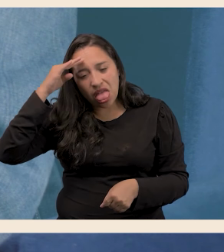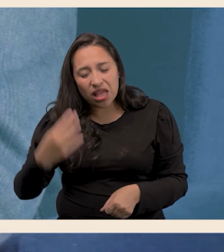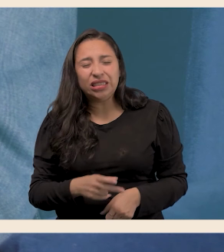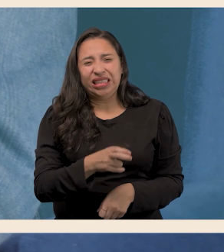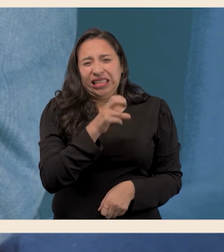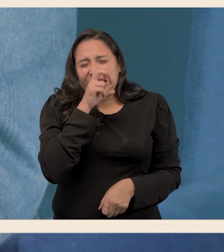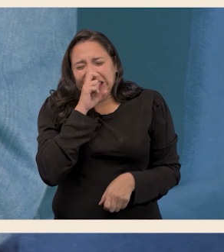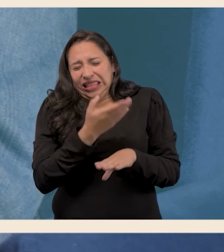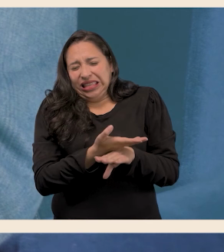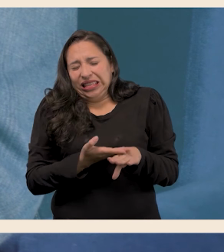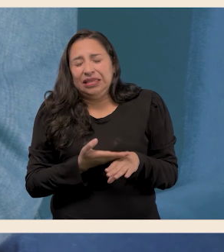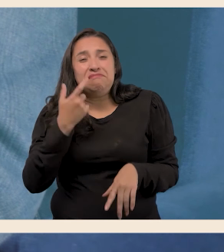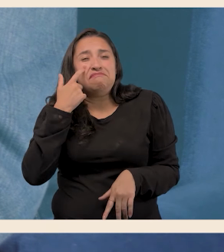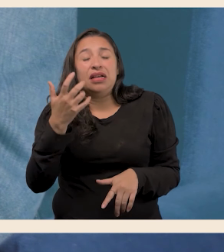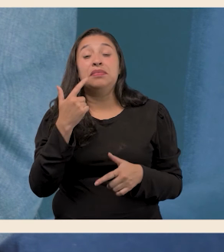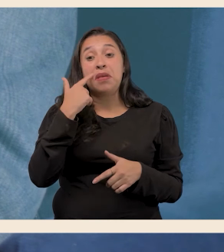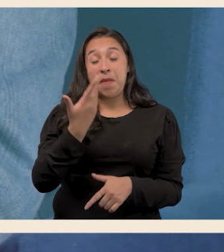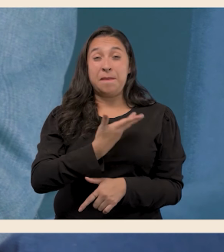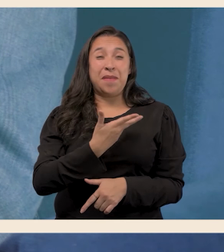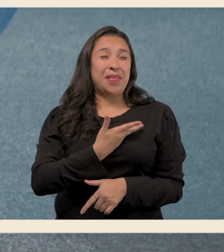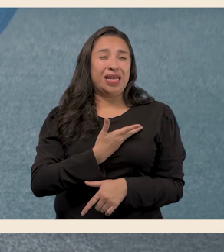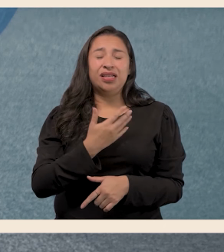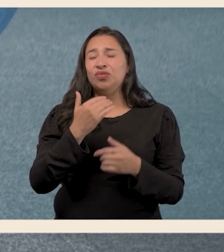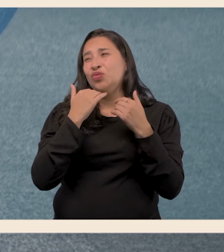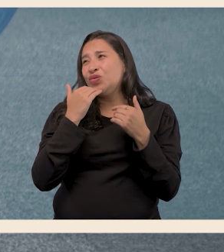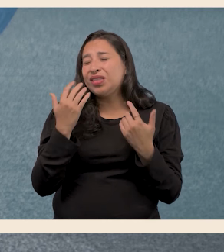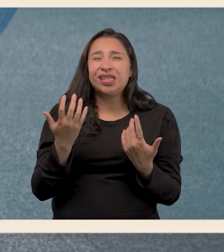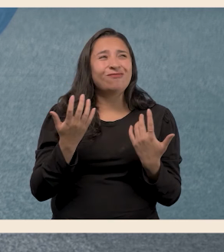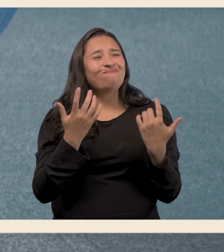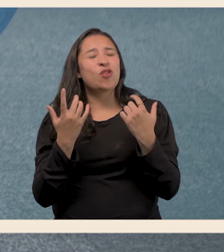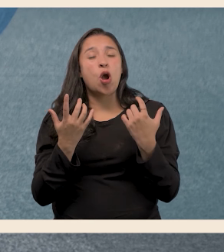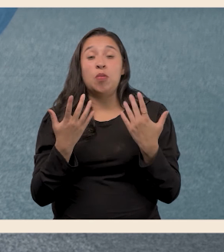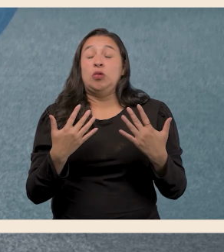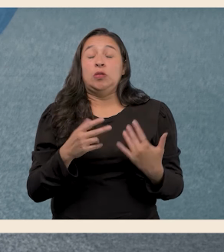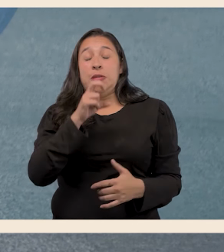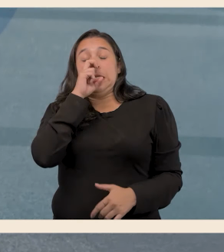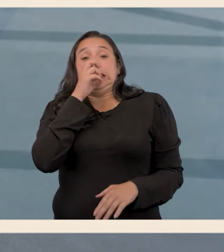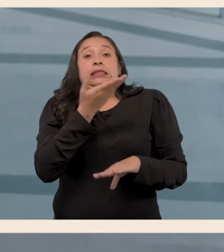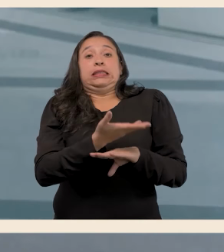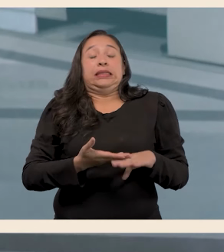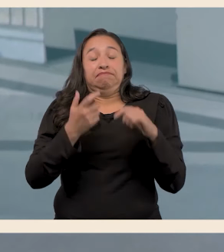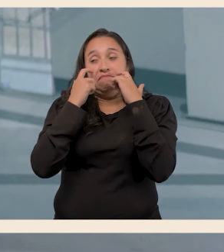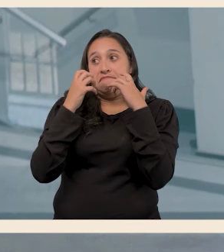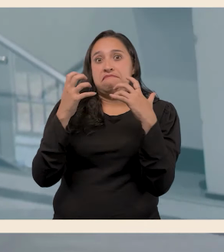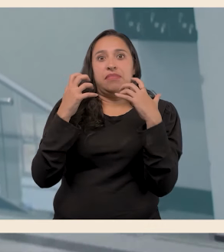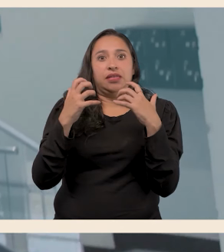Muy restringida porque nuestros padres fueron siempre, no sé si se le podrá decir, severos.